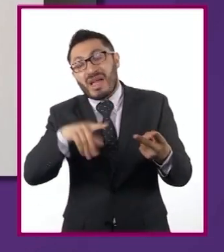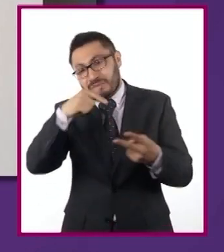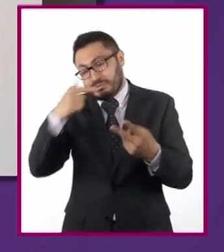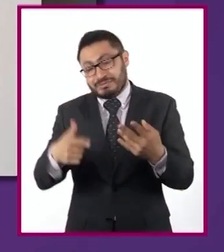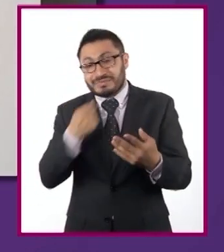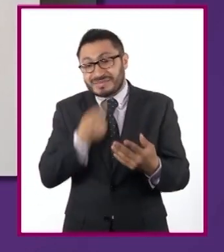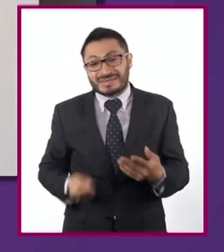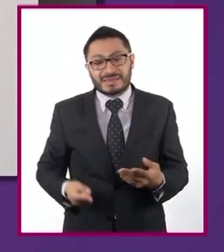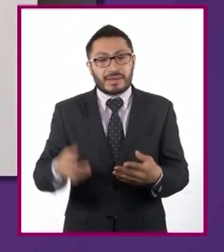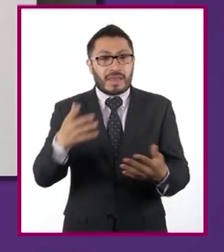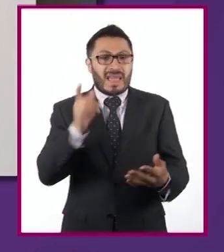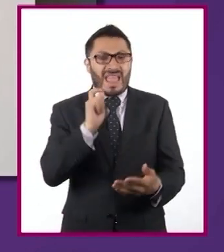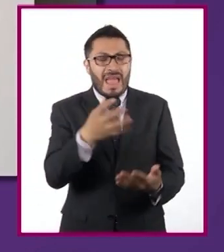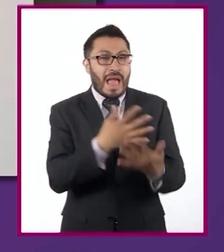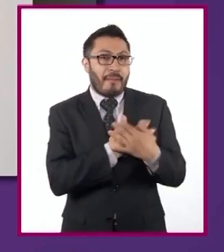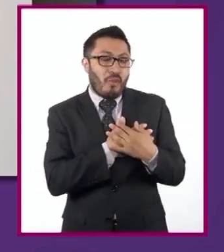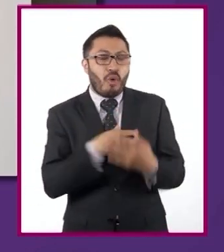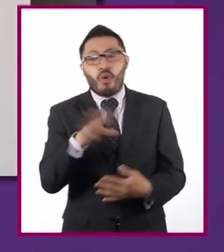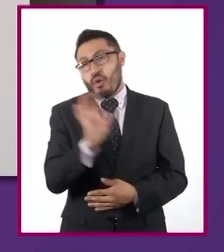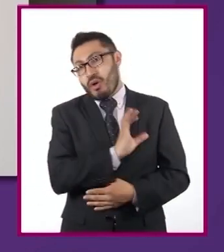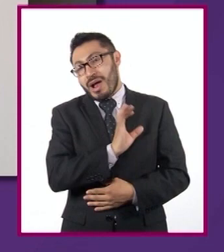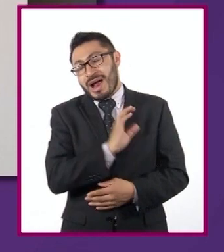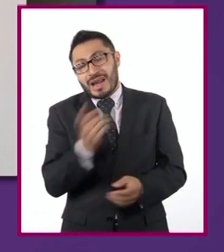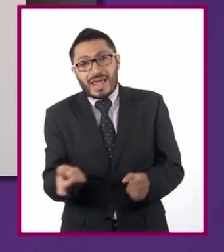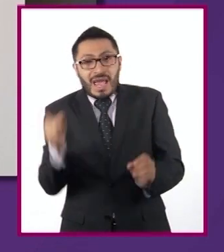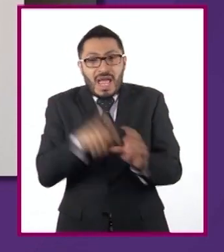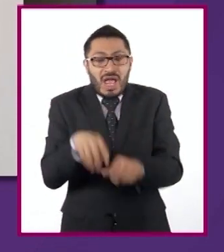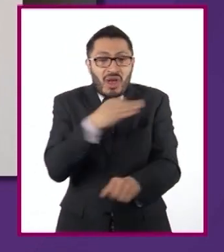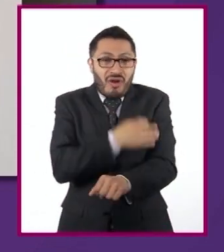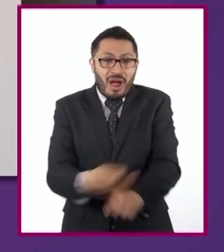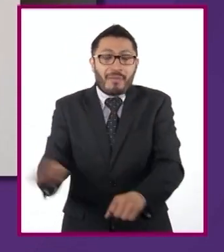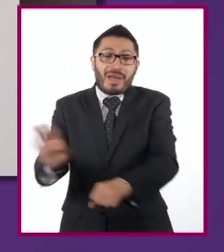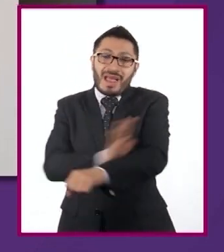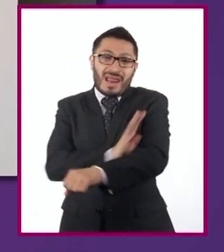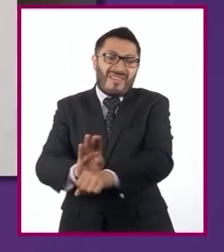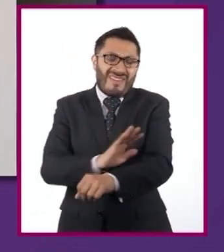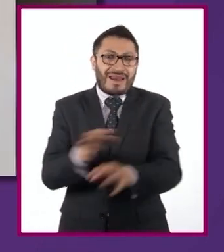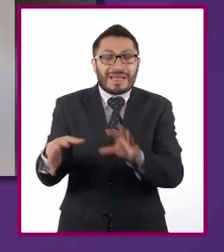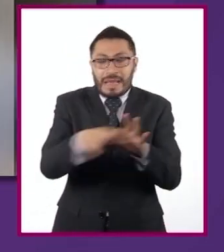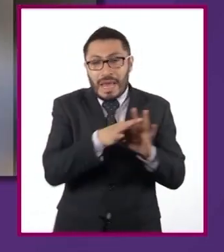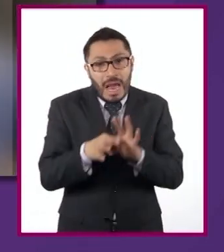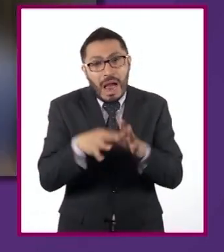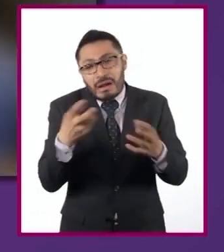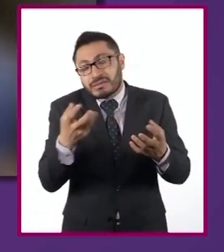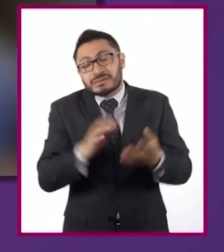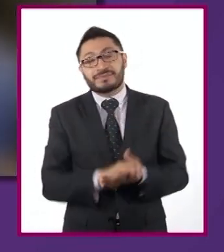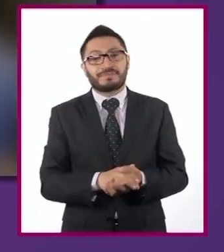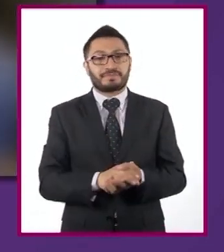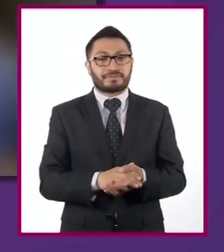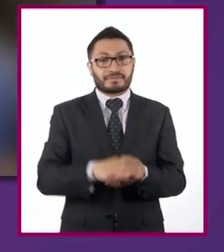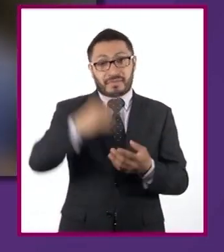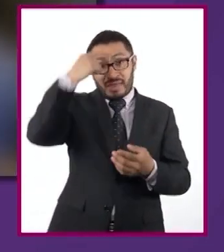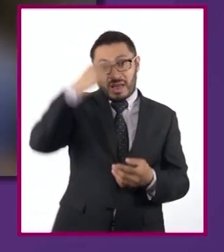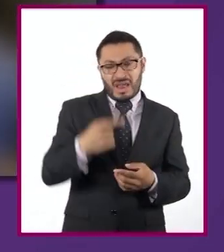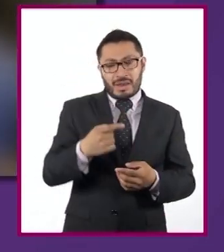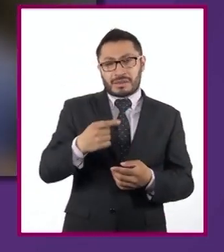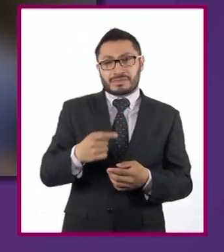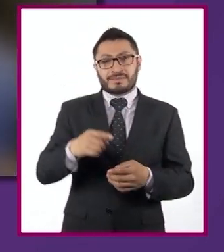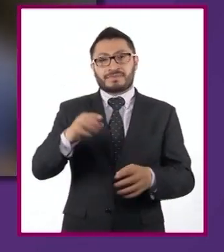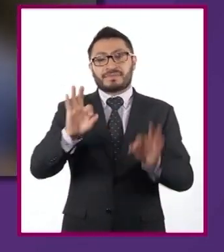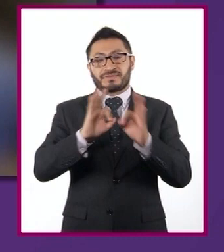Significa amor, cariño, pertenencia, bienestar y unión. Para los distintos